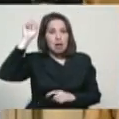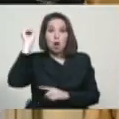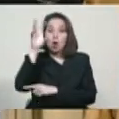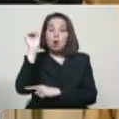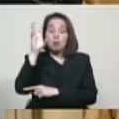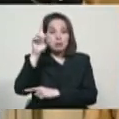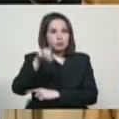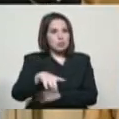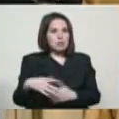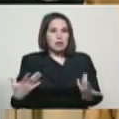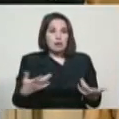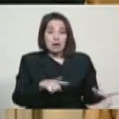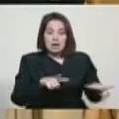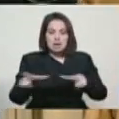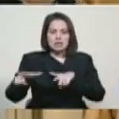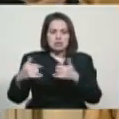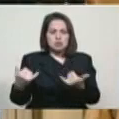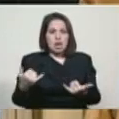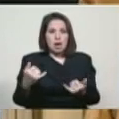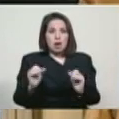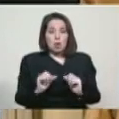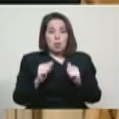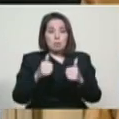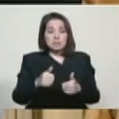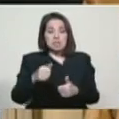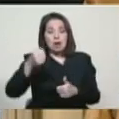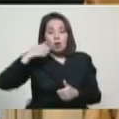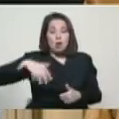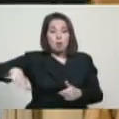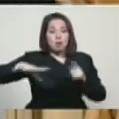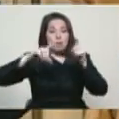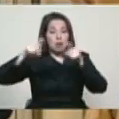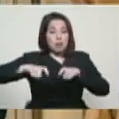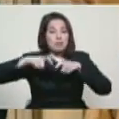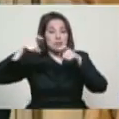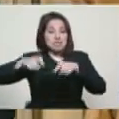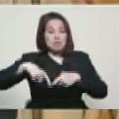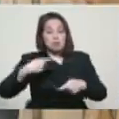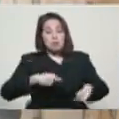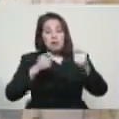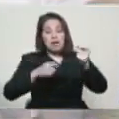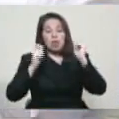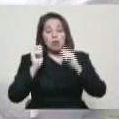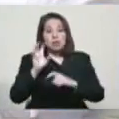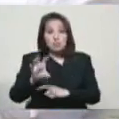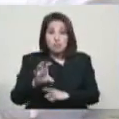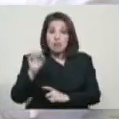Estamos listos para instalar el Congreso de los Pueblos Campesinos y Pescadores del país.